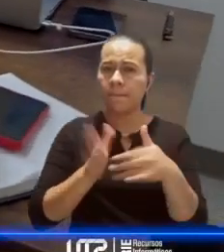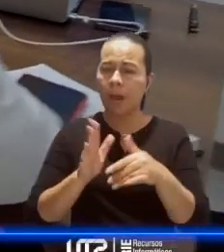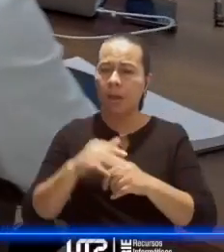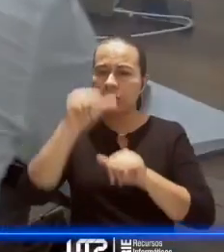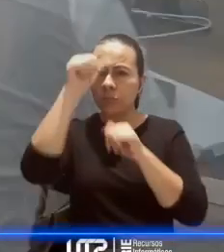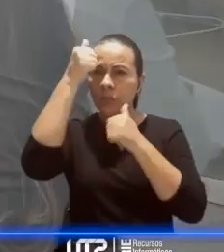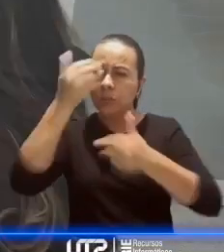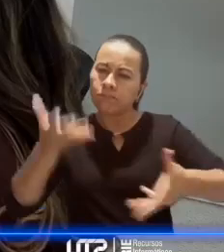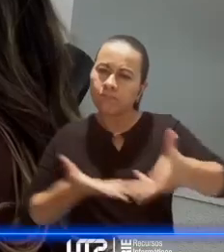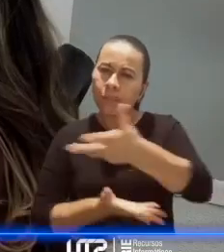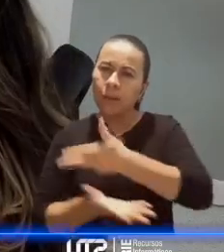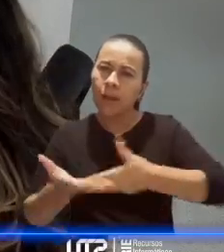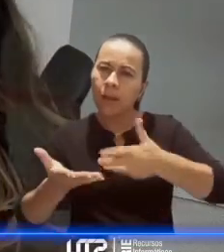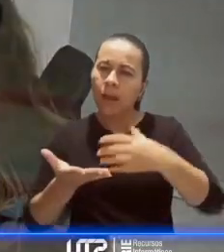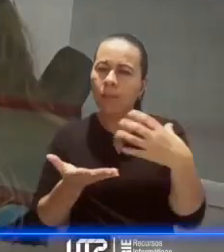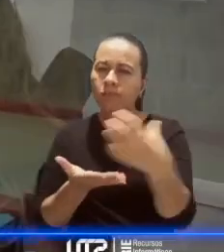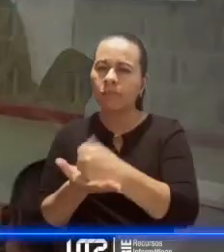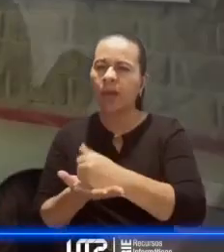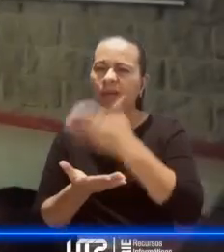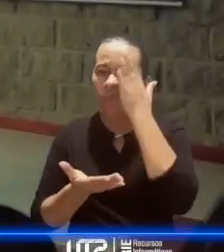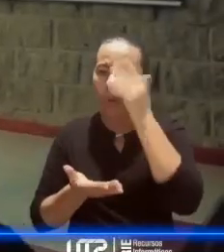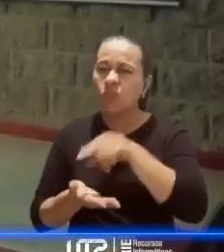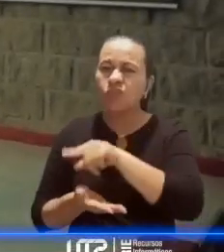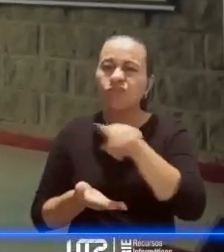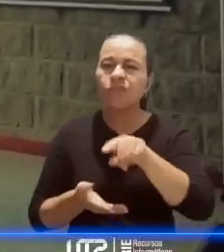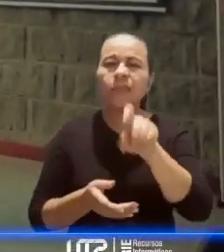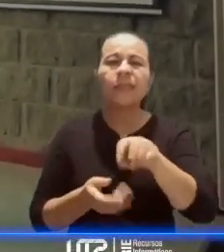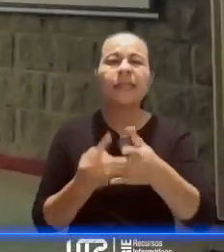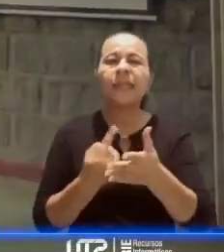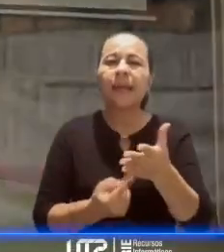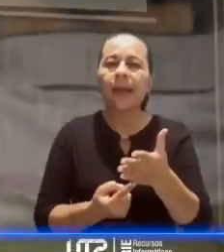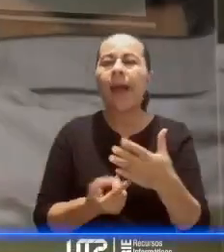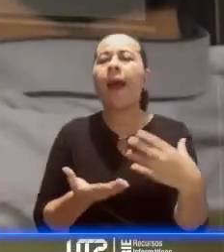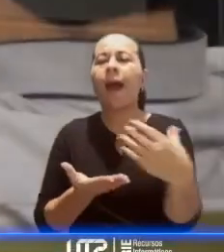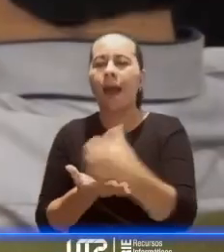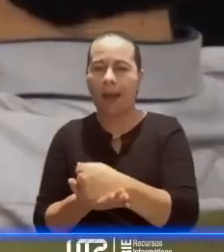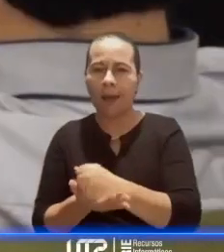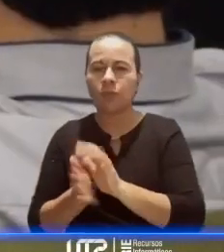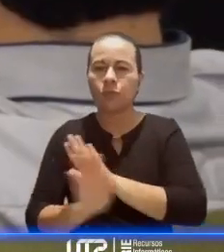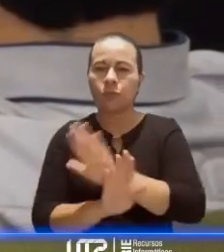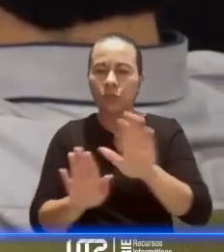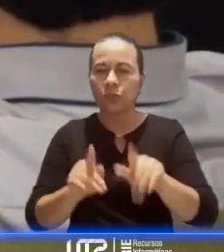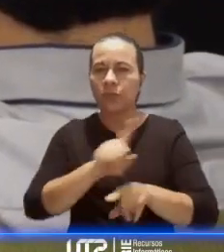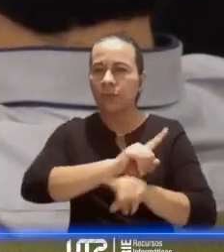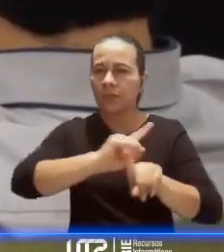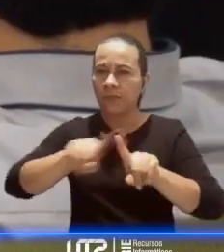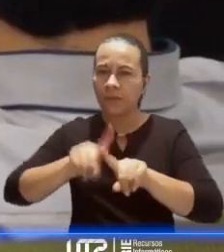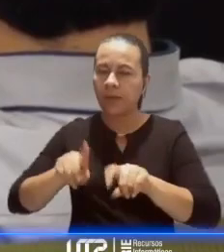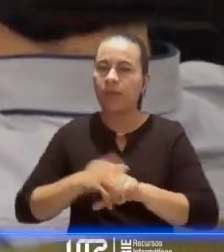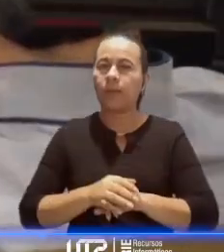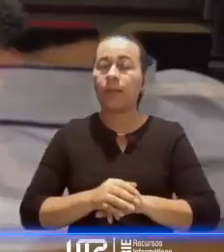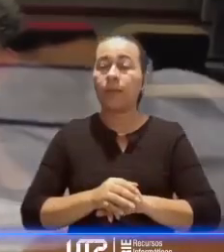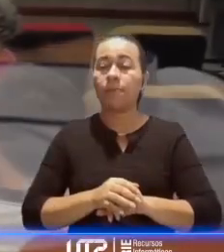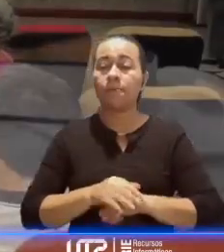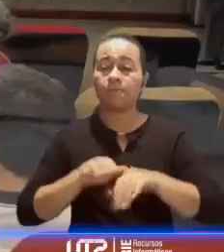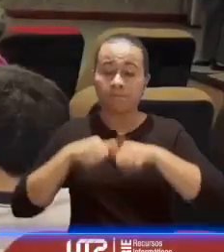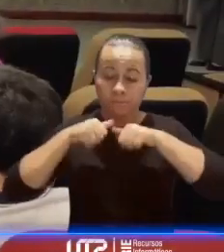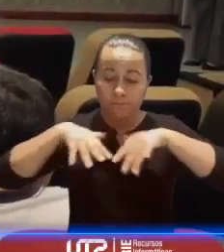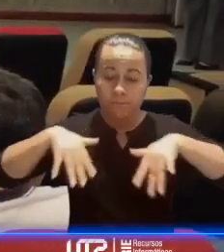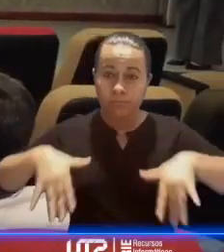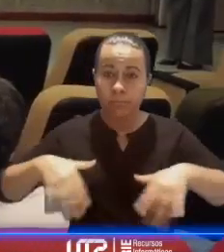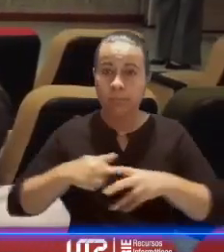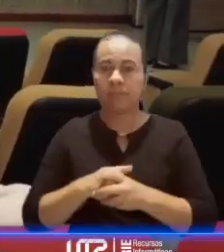de la planeación y socialización de criterios de proyección y la recolección de las diferentes necesidades de las dependencias académicas y